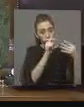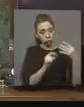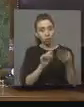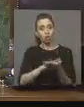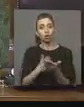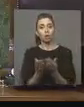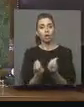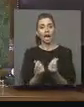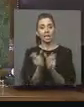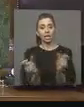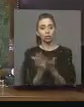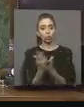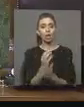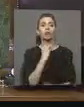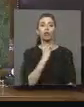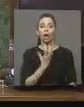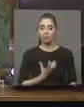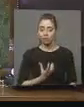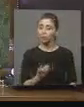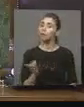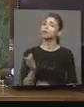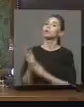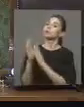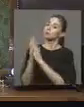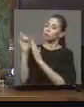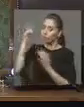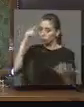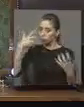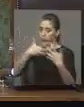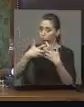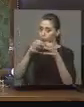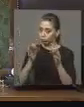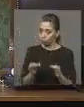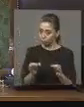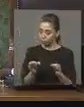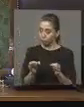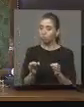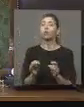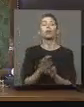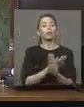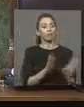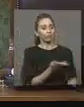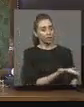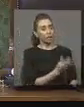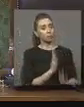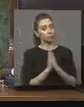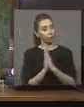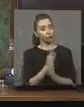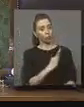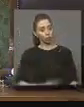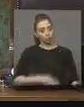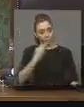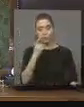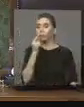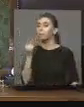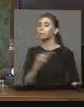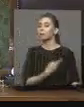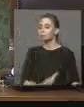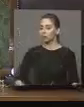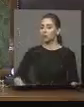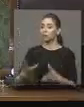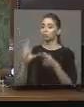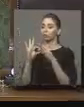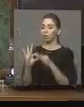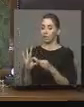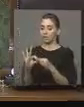calidad de los estudiantes de la Universidad Andrés Bello. Les pido que sean coherentes con eso. Dejemos que termine el diputado, por favor. Presidente, muchas